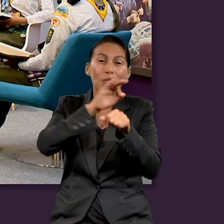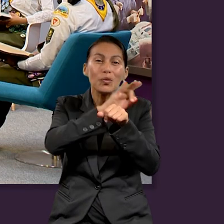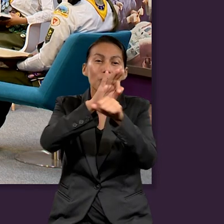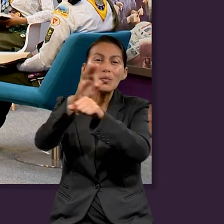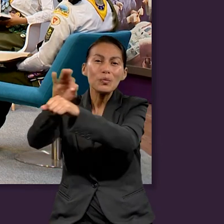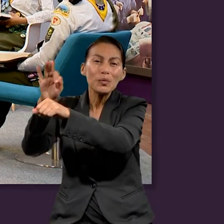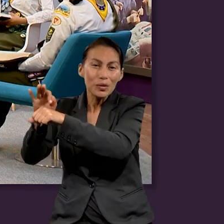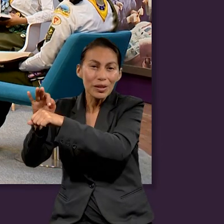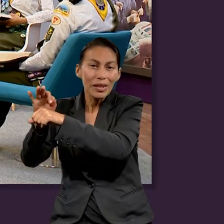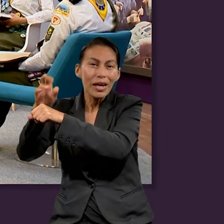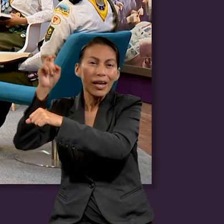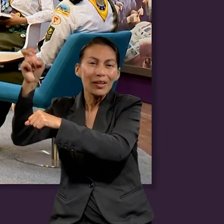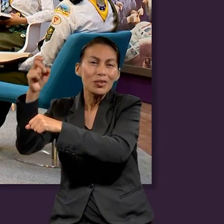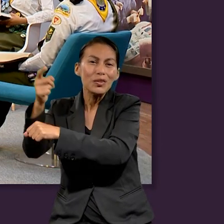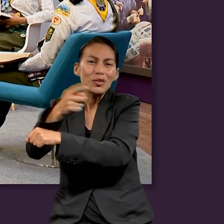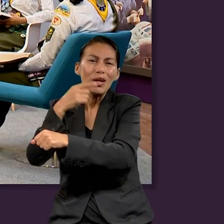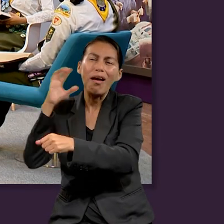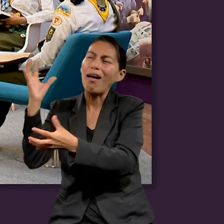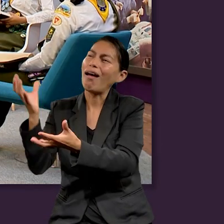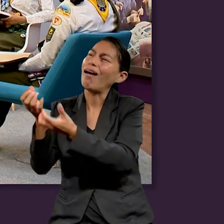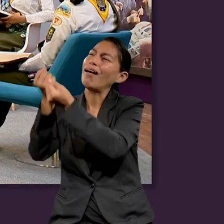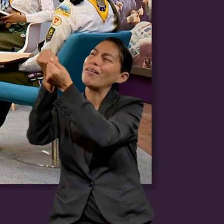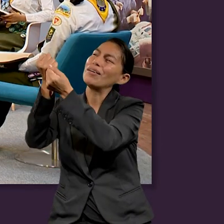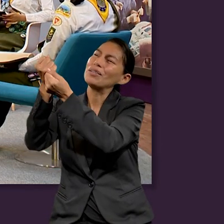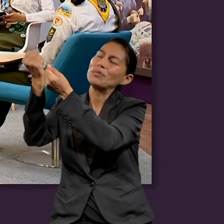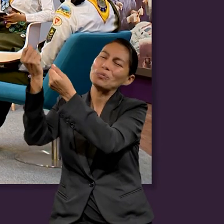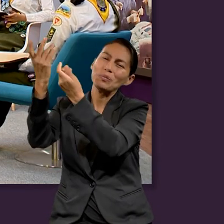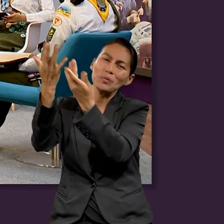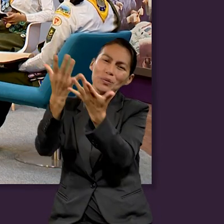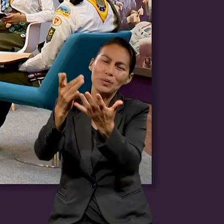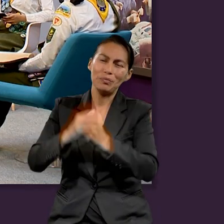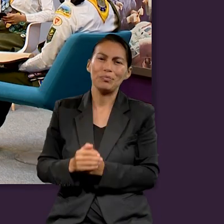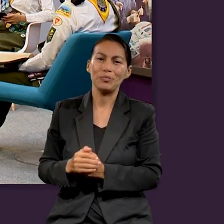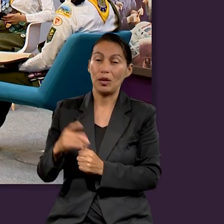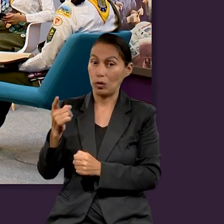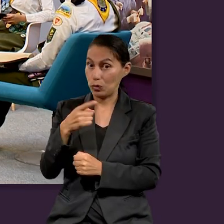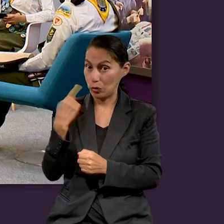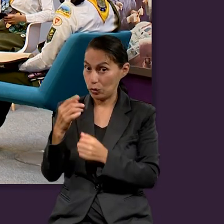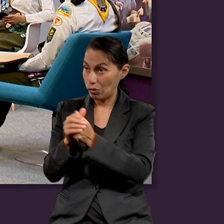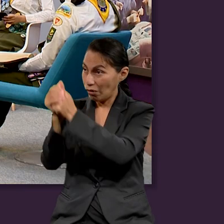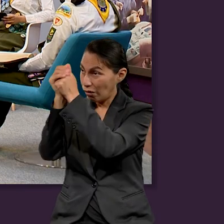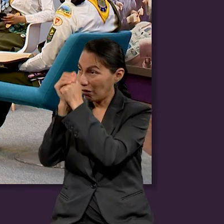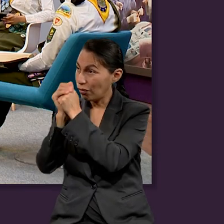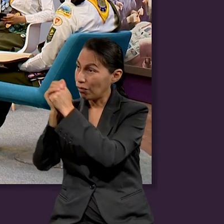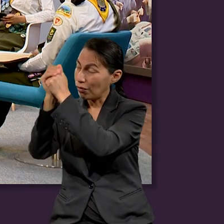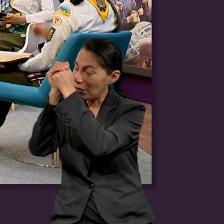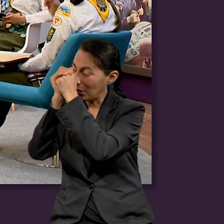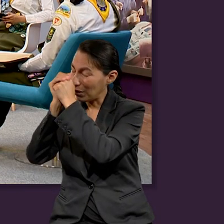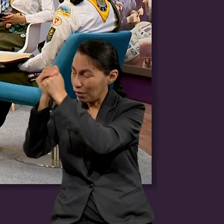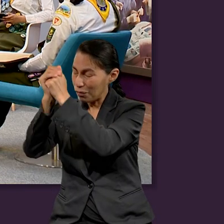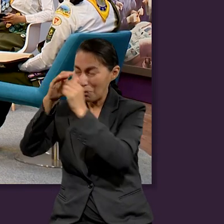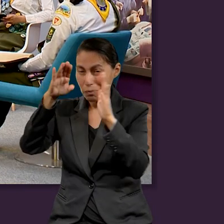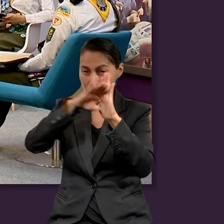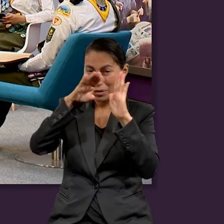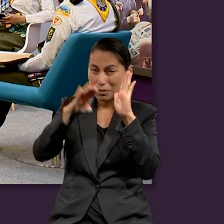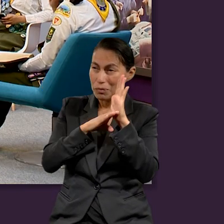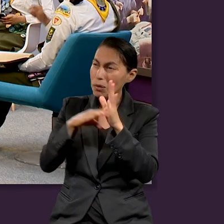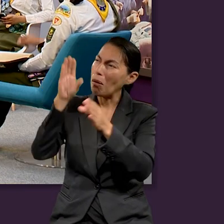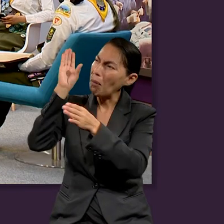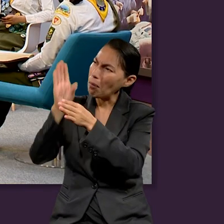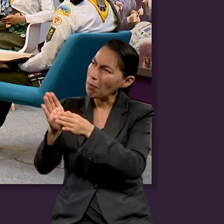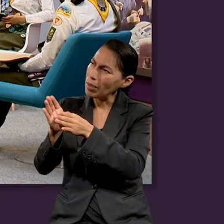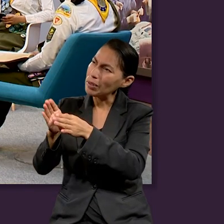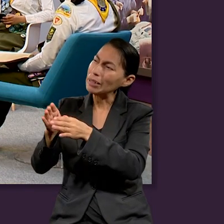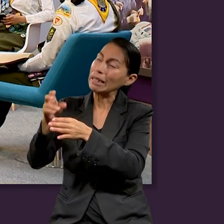nos ampara para que nosotros podamos obtener la salvación y en base a la adoración parte de la adoración es guardar